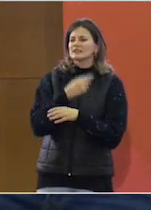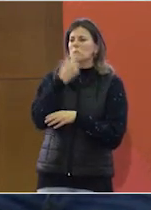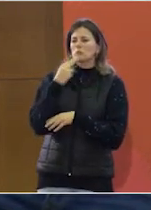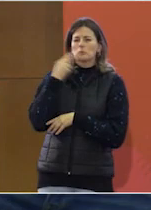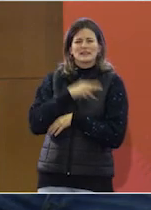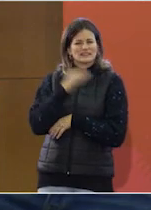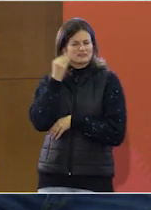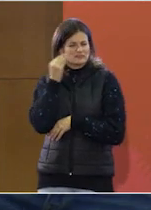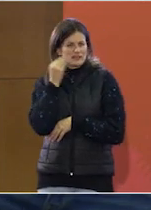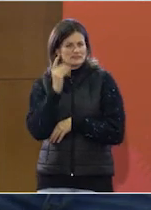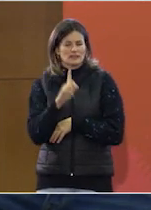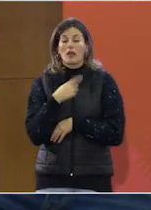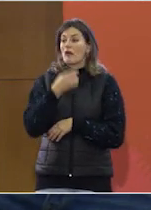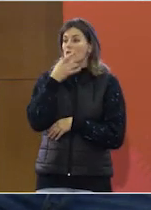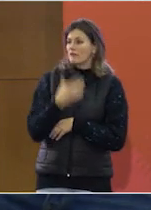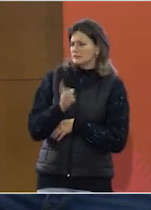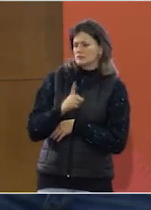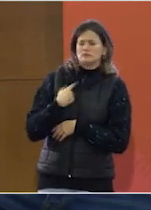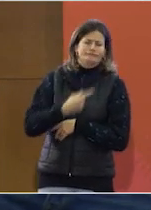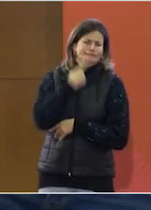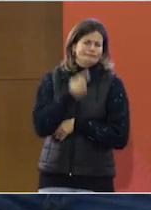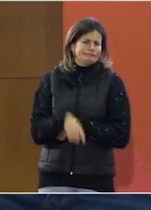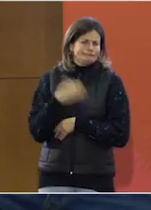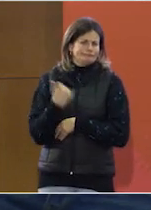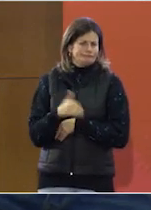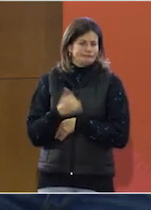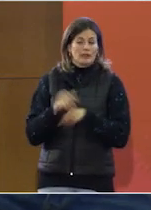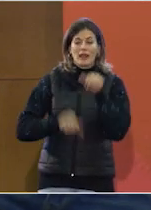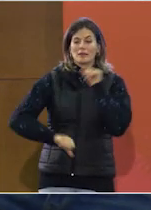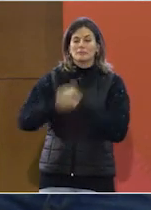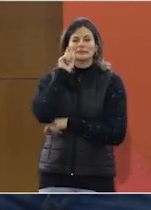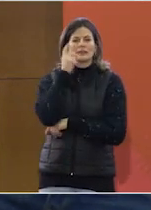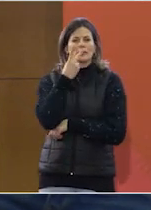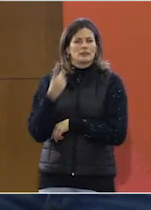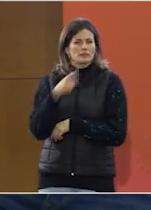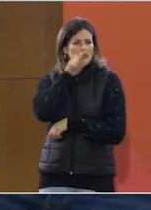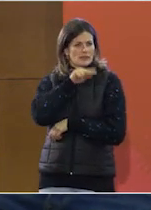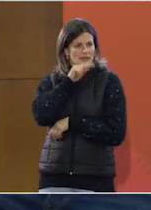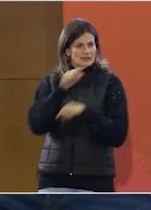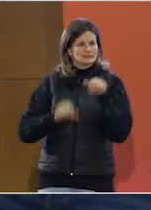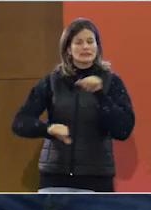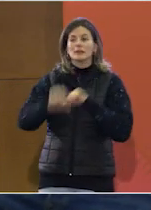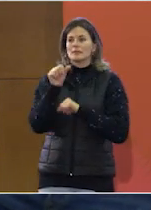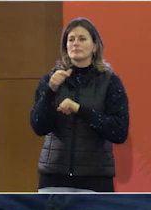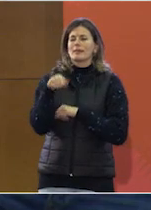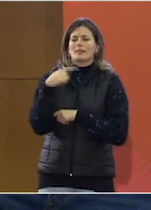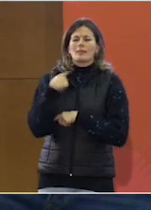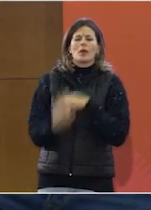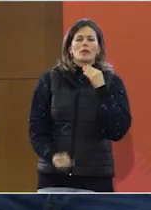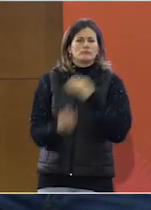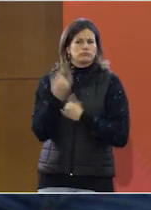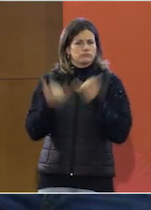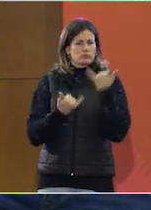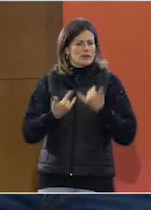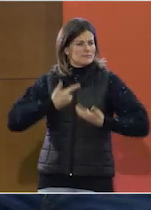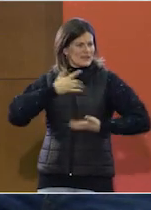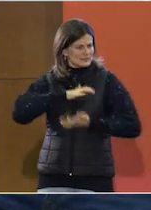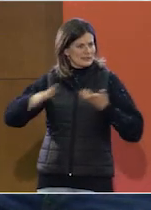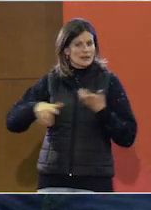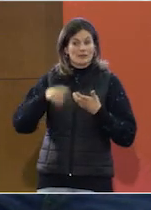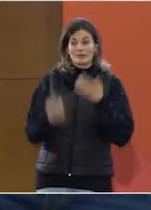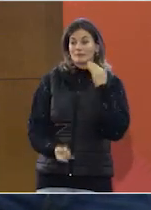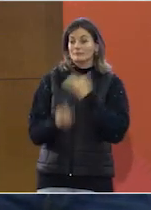no va a ser fácil, esto va a ser muy difícil. A partir del 21 de diciembre van a llegar las verdaderas dificultades. Y cuando